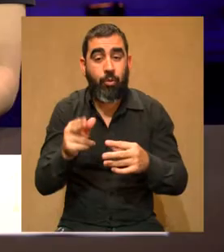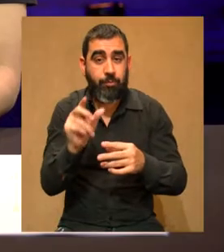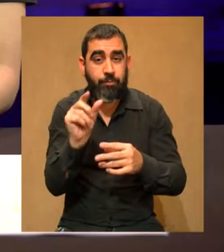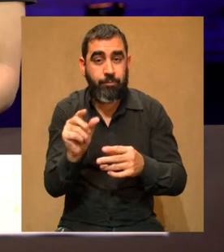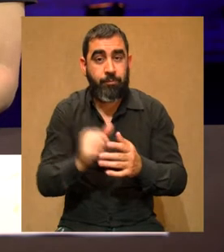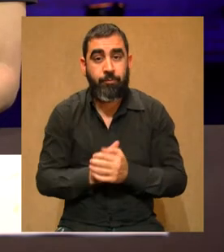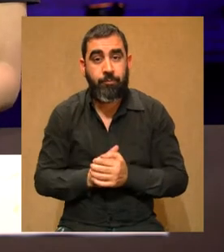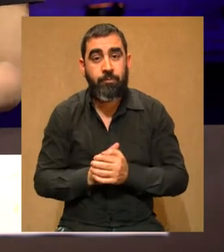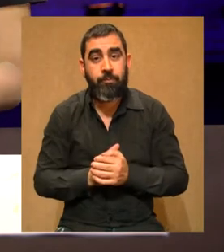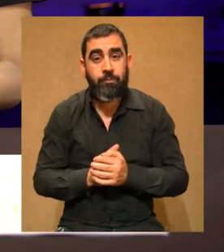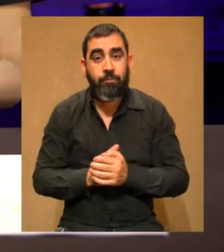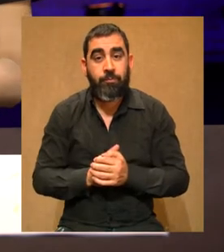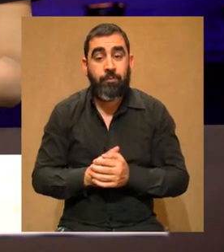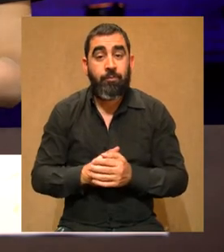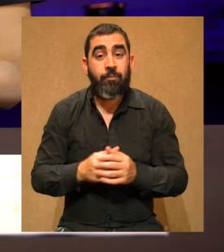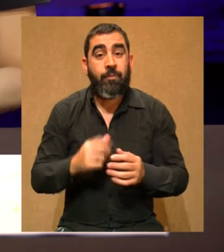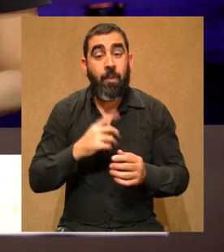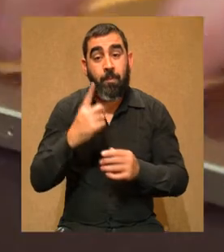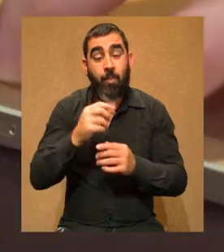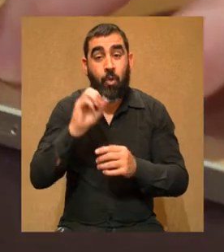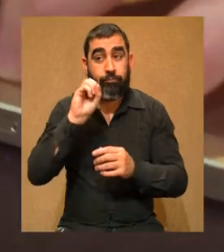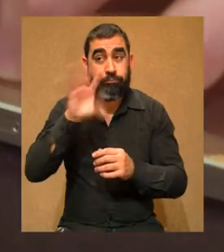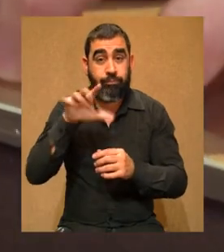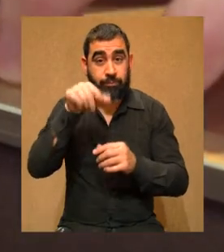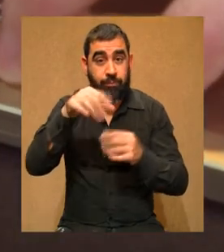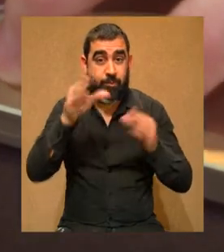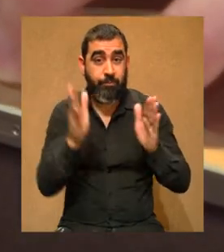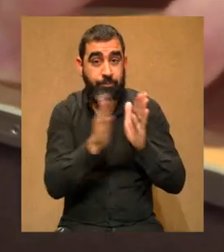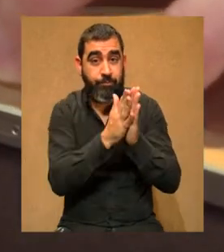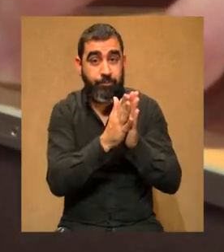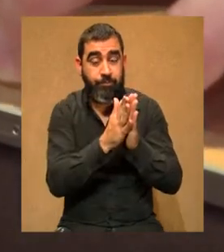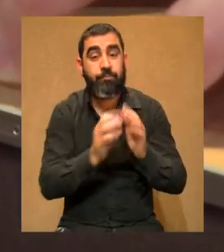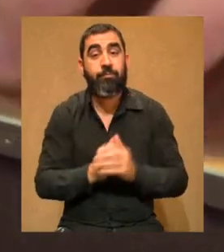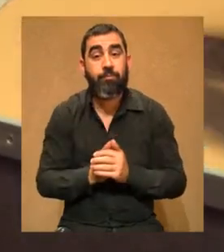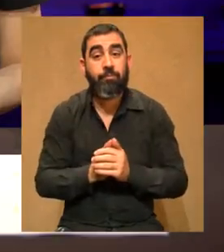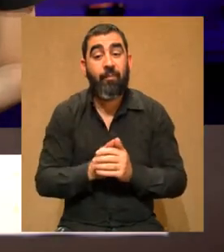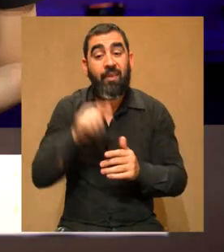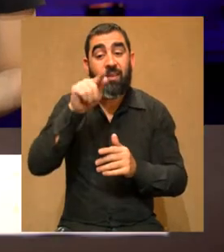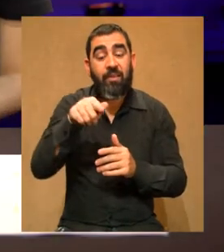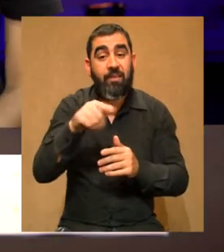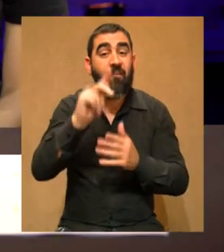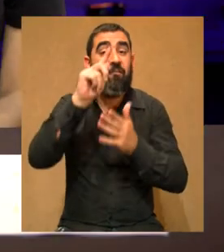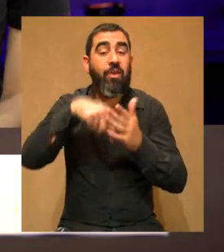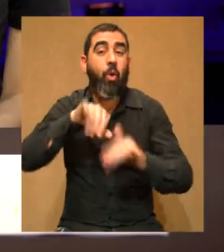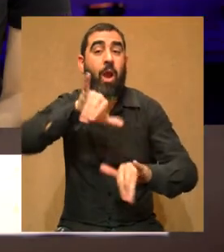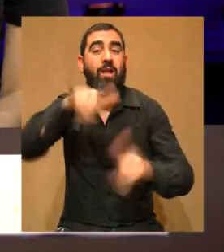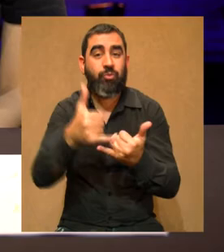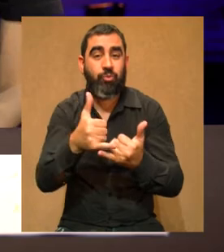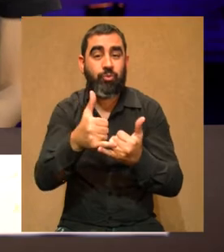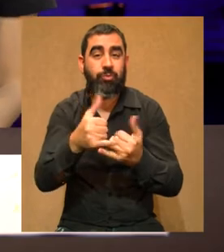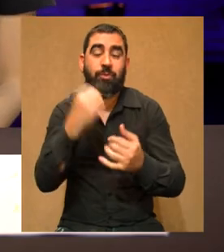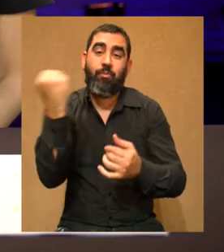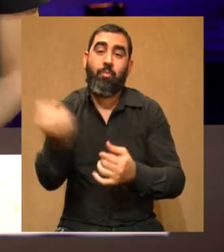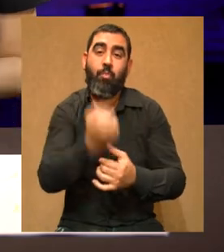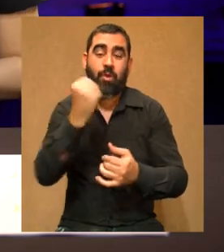un pedacito ponemos en el flash la linterna y con el permanente azul la